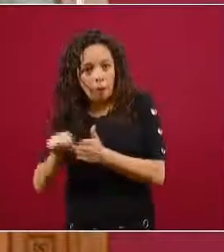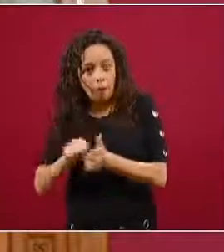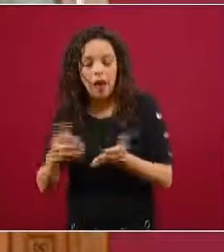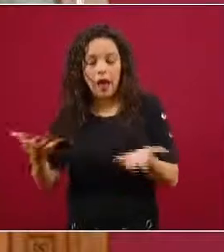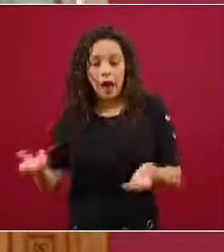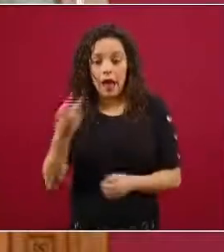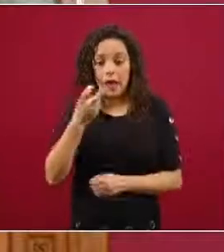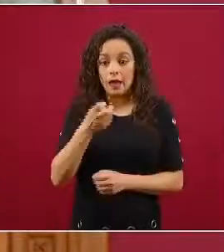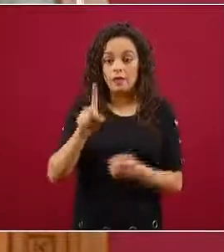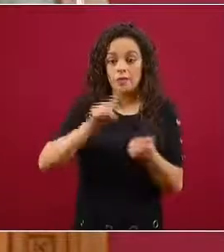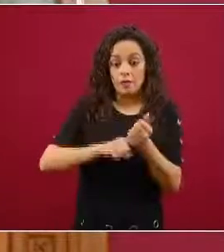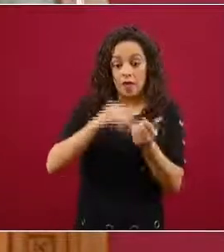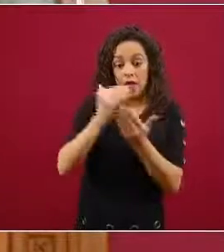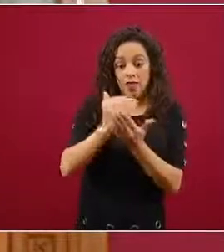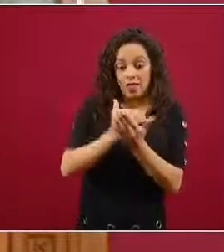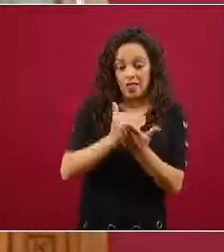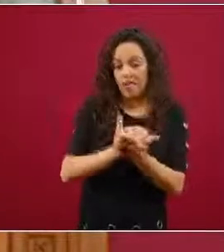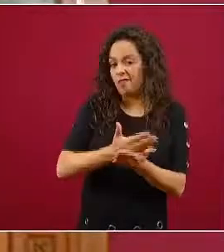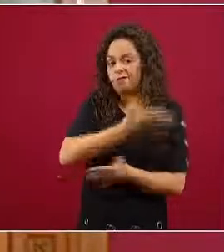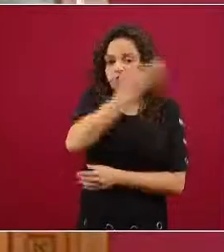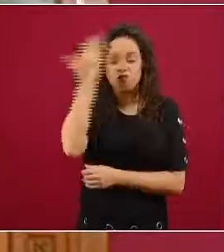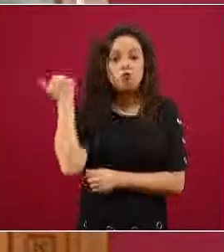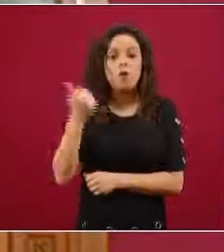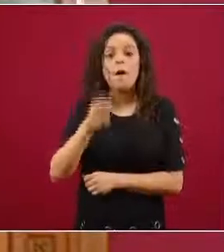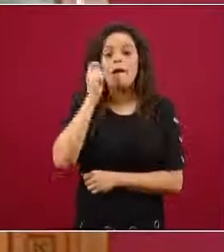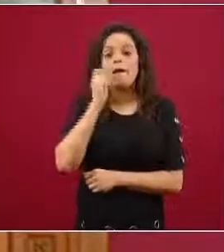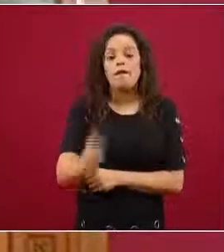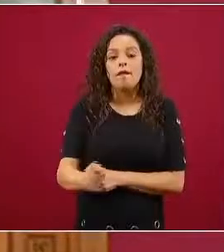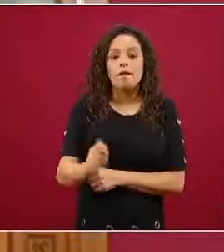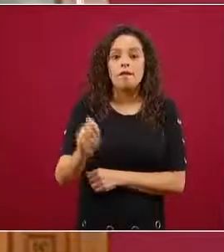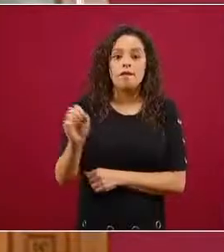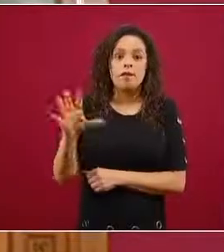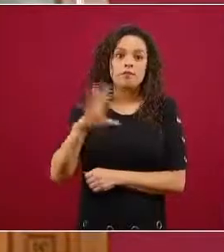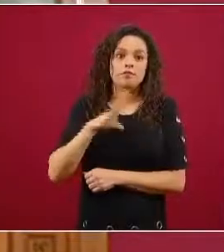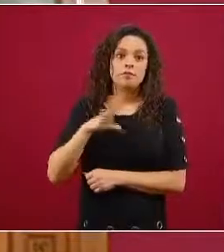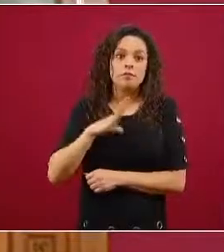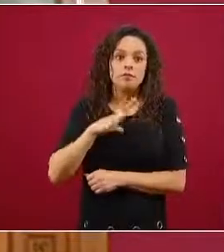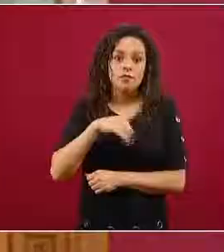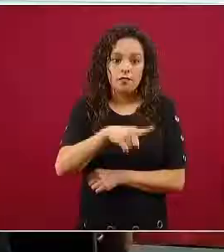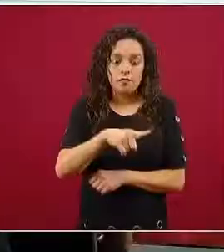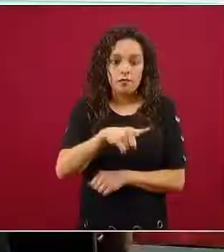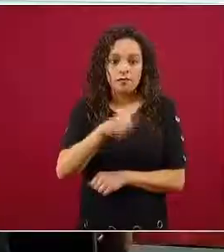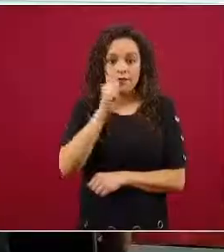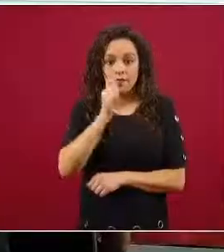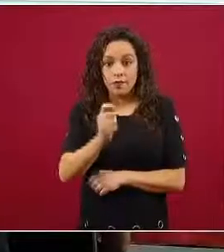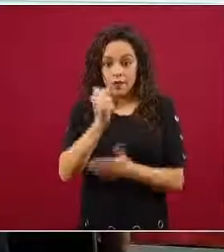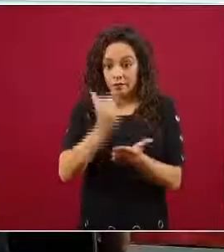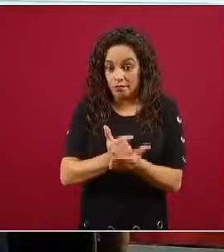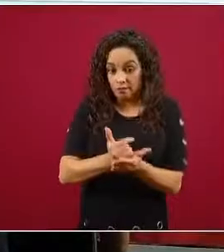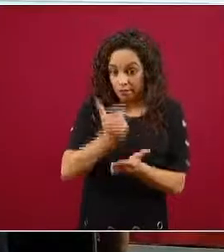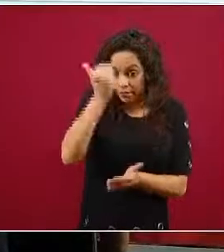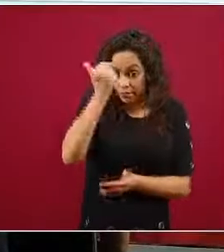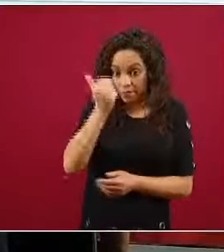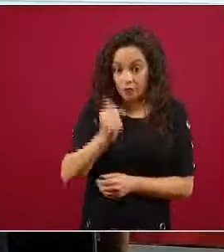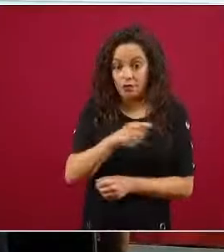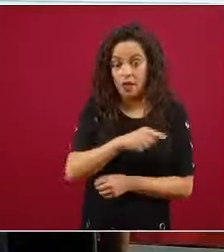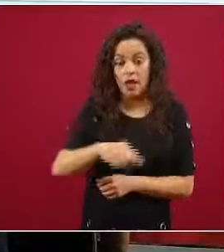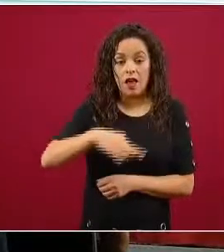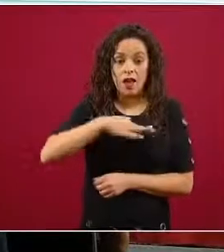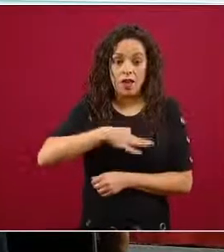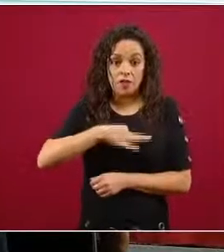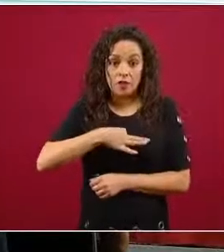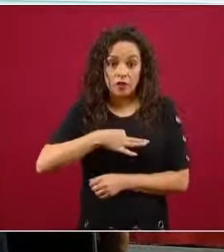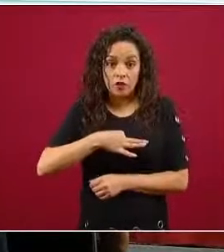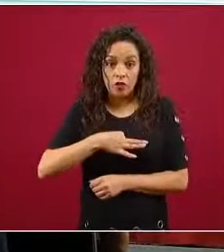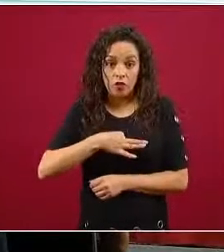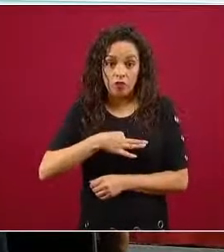las implicaciones que pueda tener sobre los efectos perinatales una infección temprana en el embarazo, y